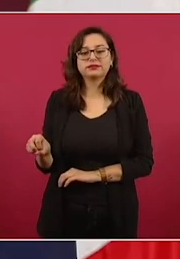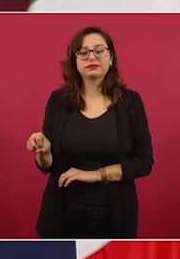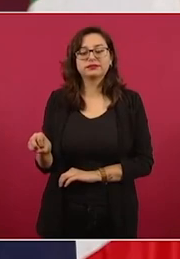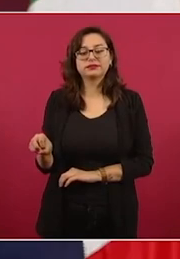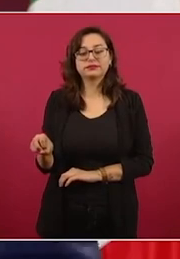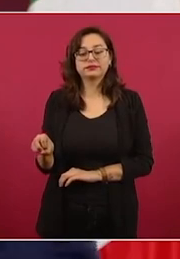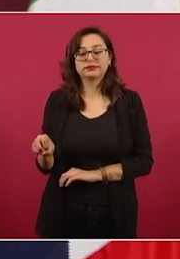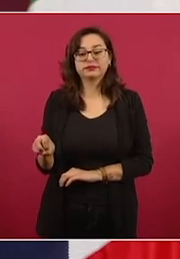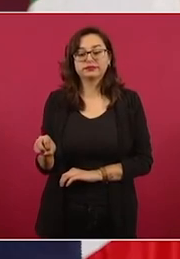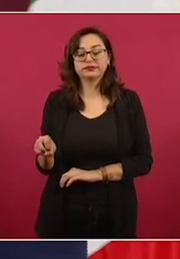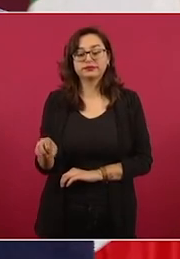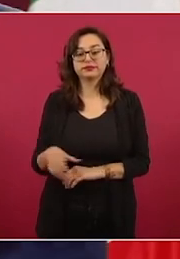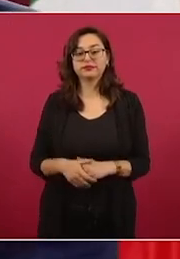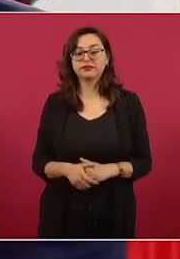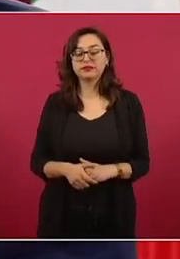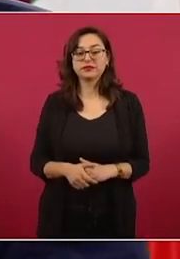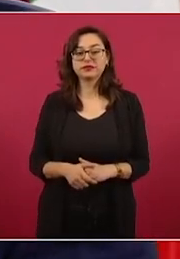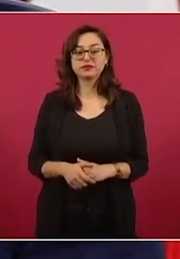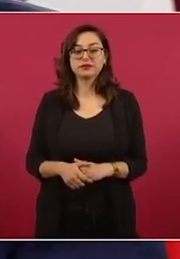Ya